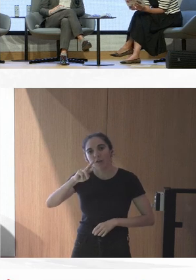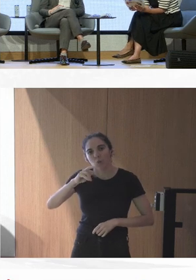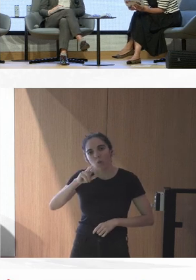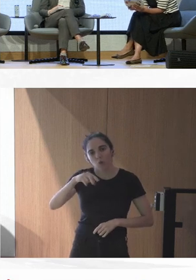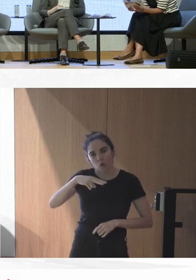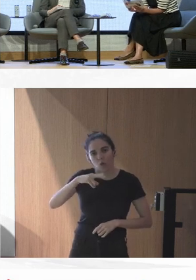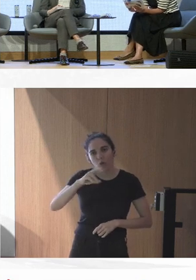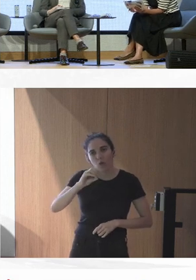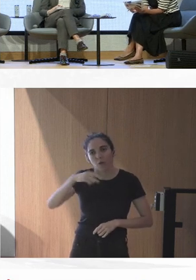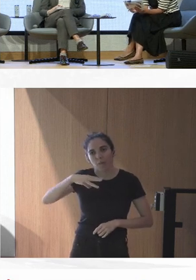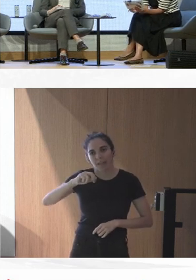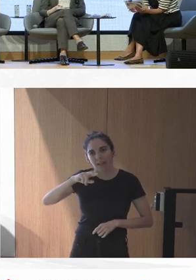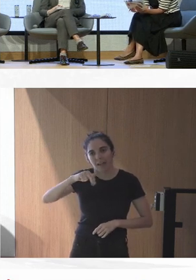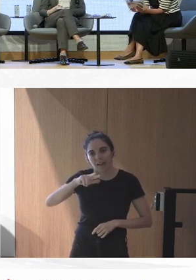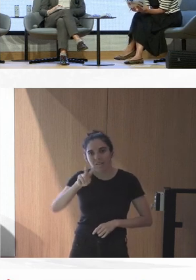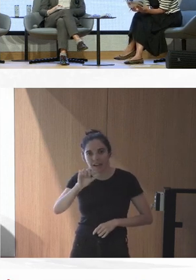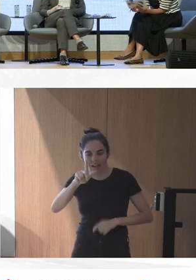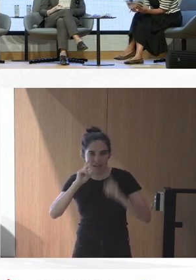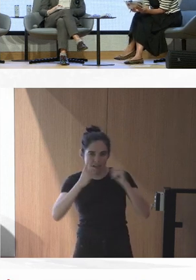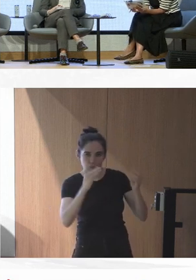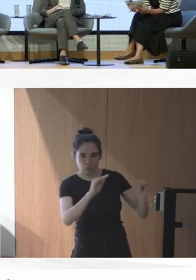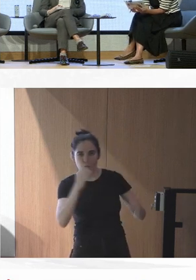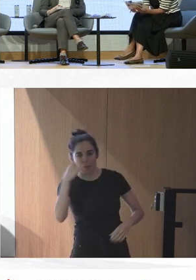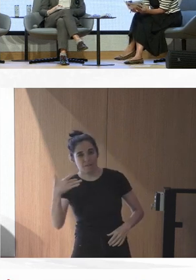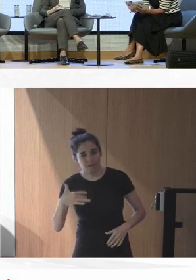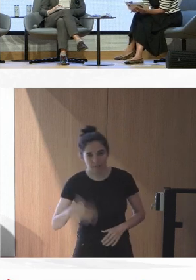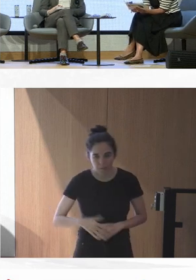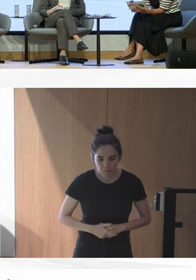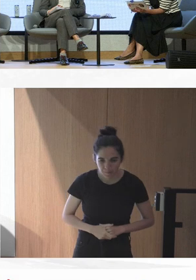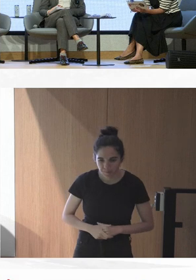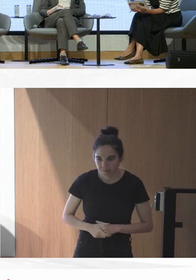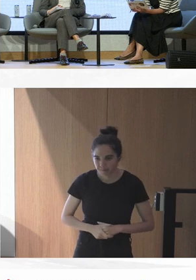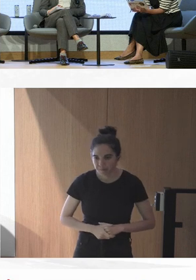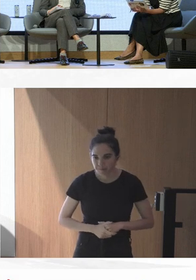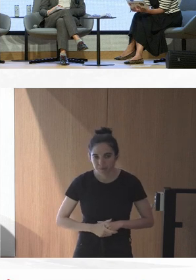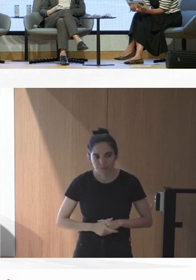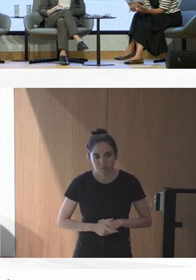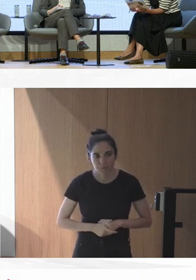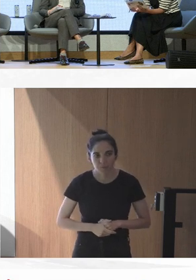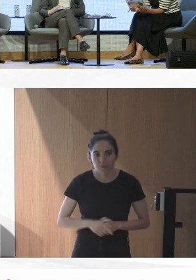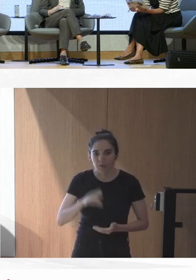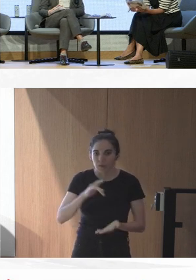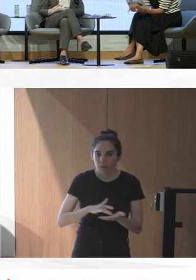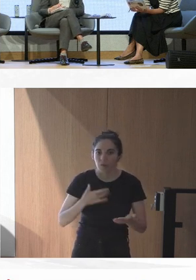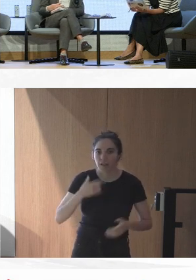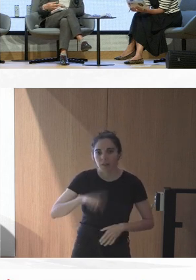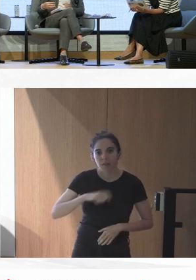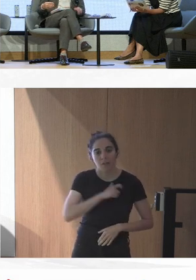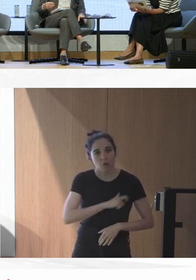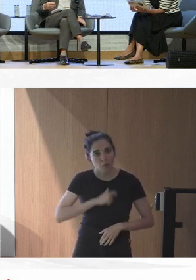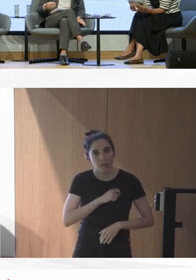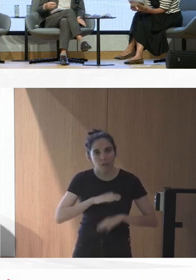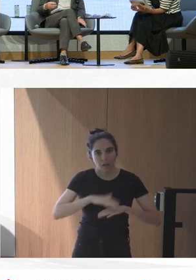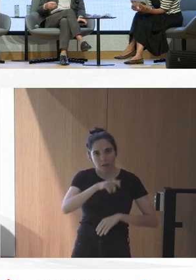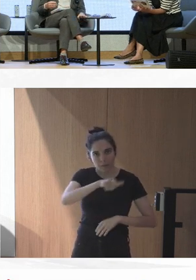un caso muy conocido. El primer caso que decidió el Comité para los Derechos de las Personas con Discapacidad,